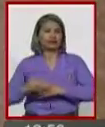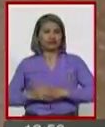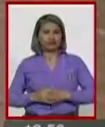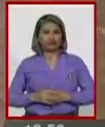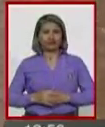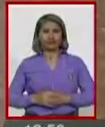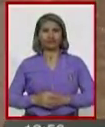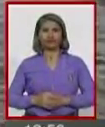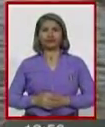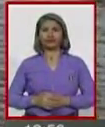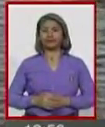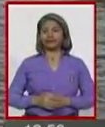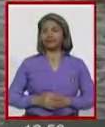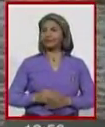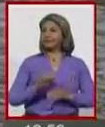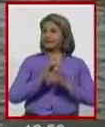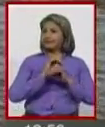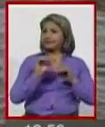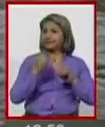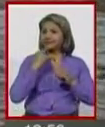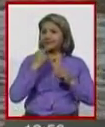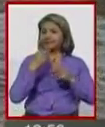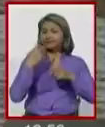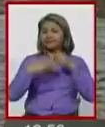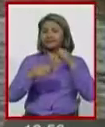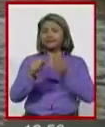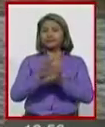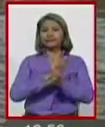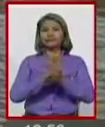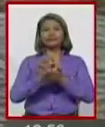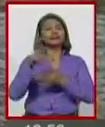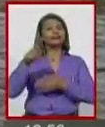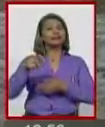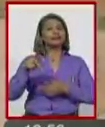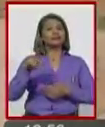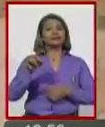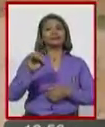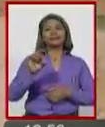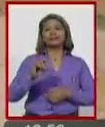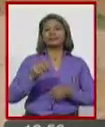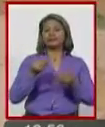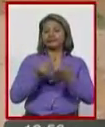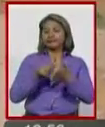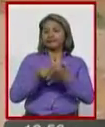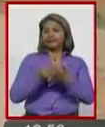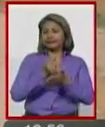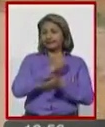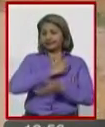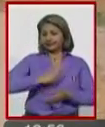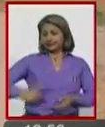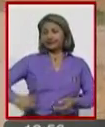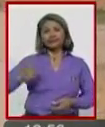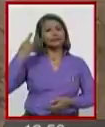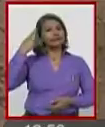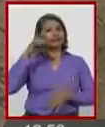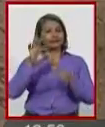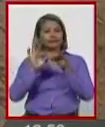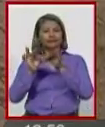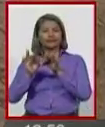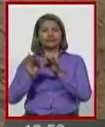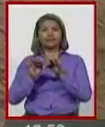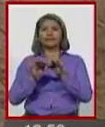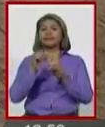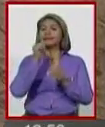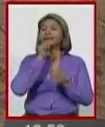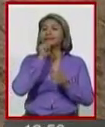no hay que culpar a la alcaldía, ¿no?, ni a nadie, son desastres naturales, necesita Porongo más inversión de parte de la gobernación para poder hacer algo con